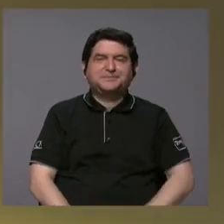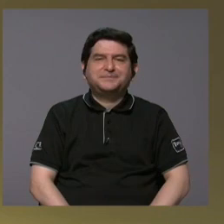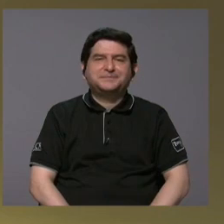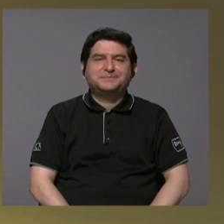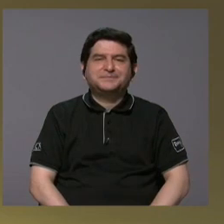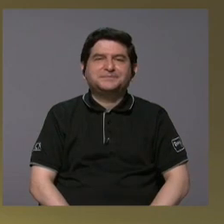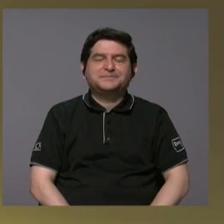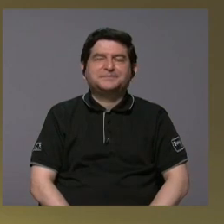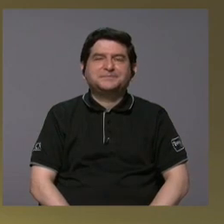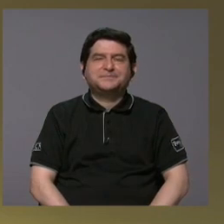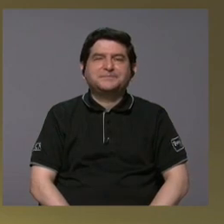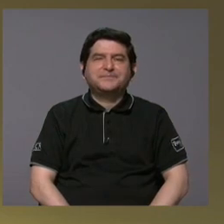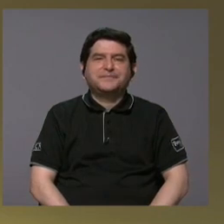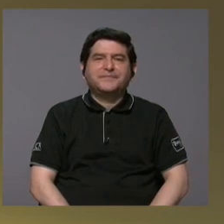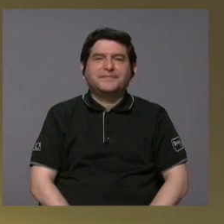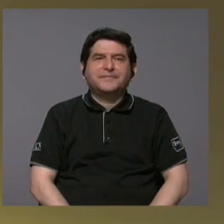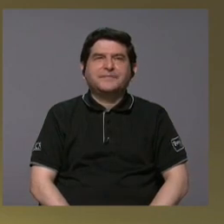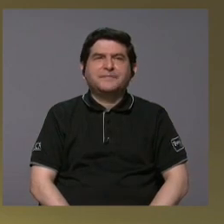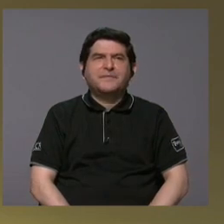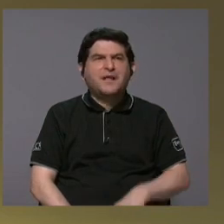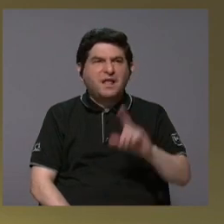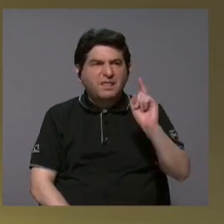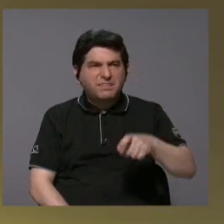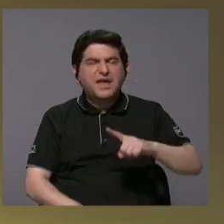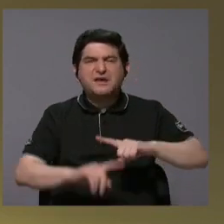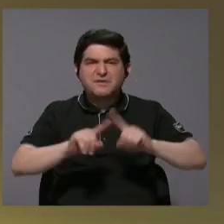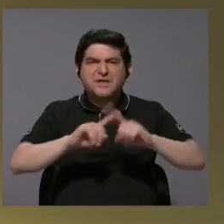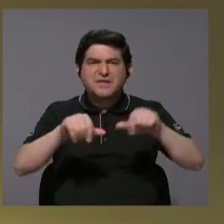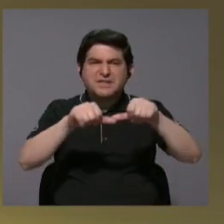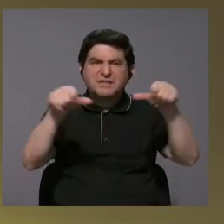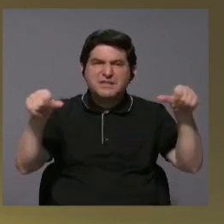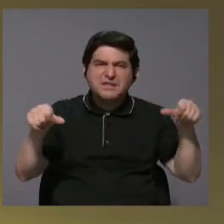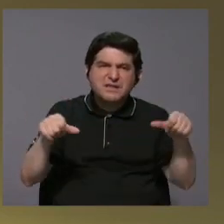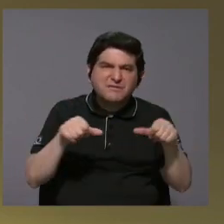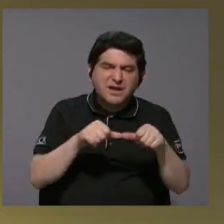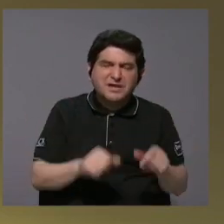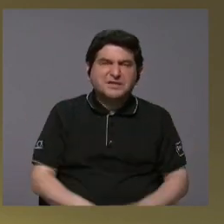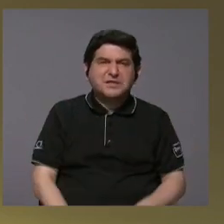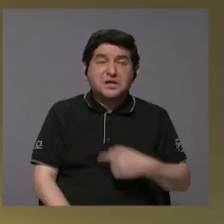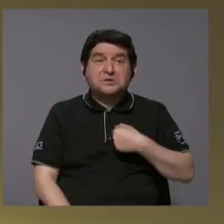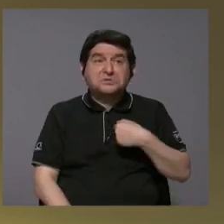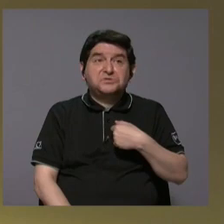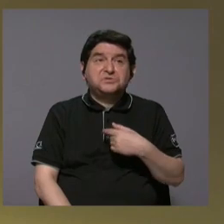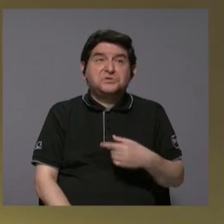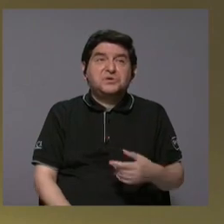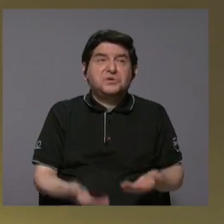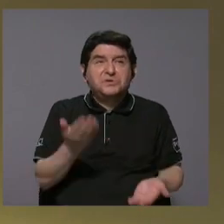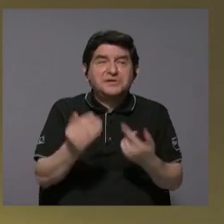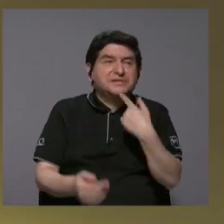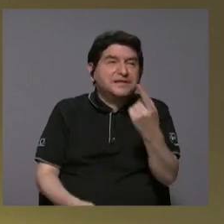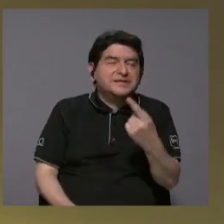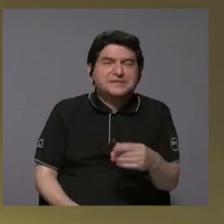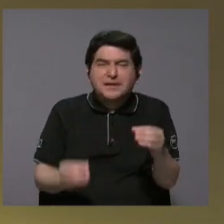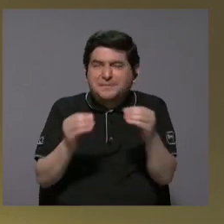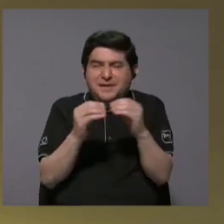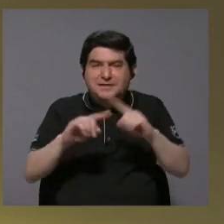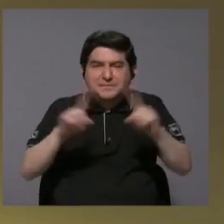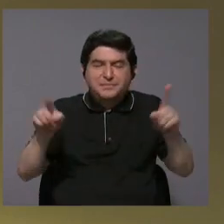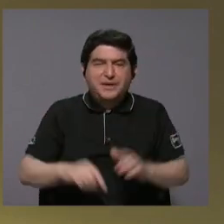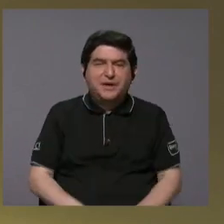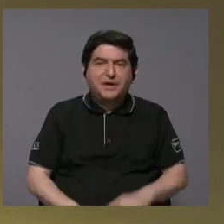si hay, debe haber muchos ámbitos, iba a decir que el que más, pero hay un ámbito donde